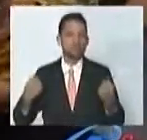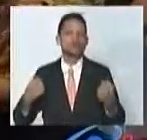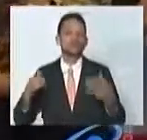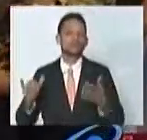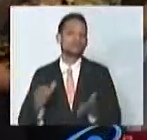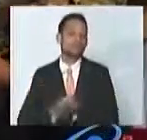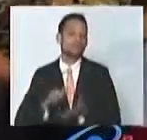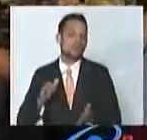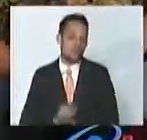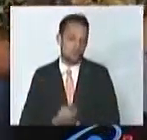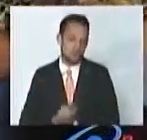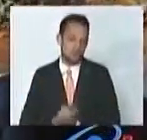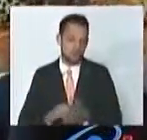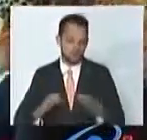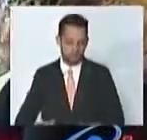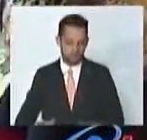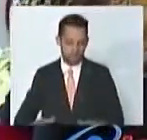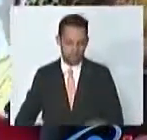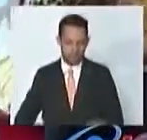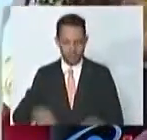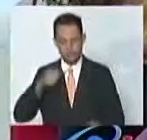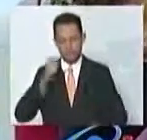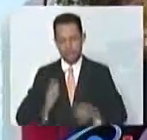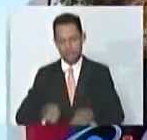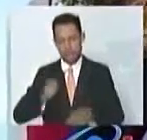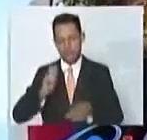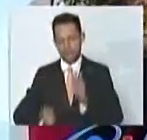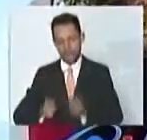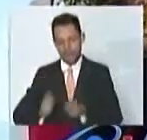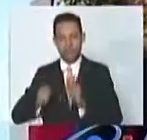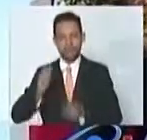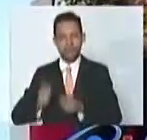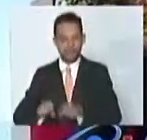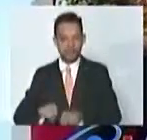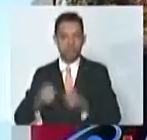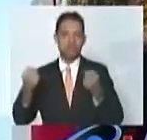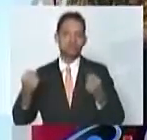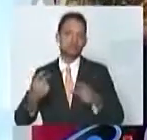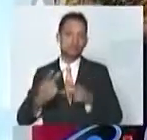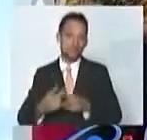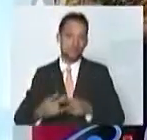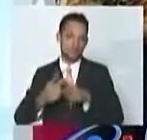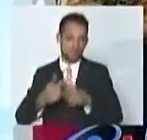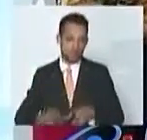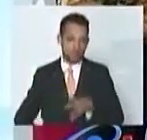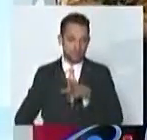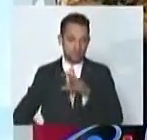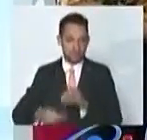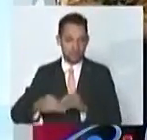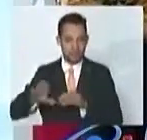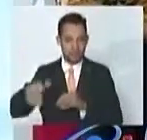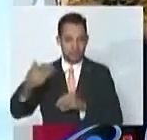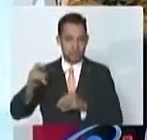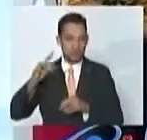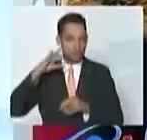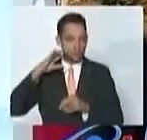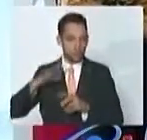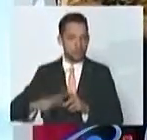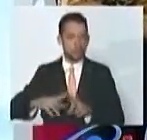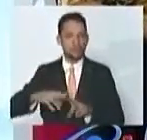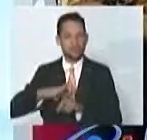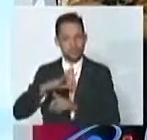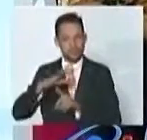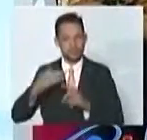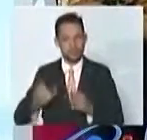con nuestro cuerpo humano para que tengamos el por qué es importante toda esa parte de protección. Ya después de que se rompa el oído y todo eso, lo que decía ella, no hay